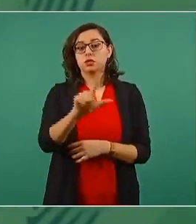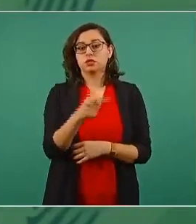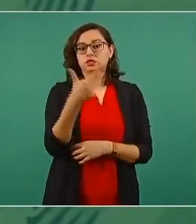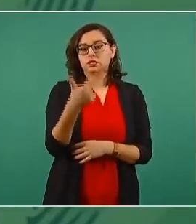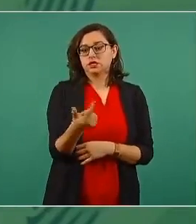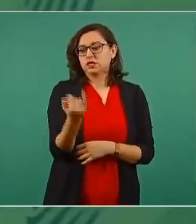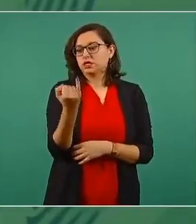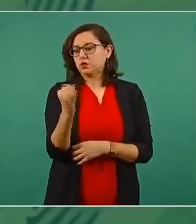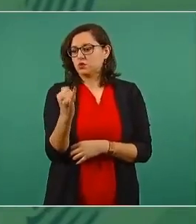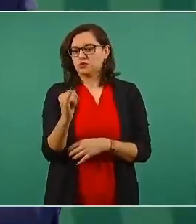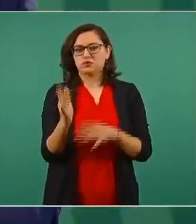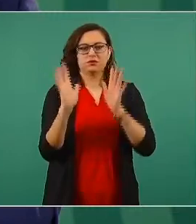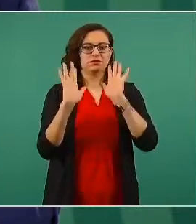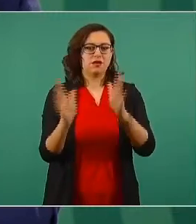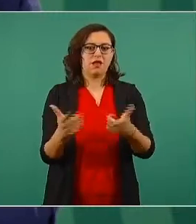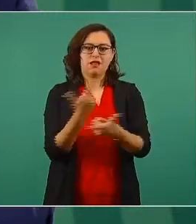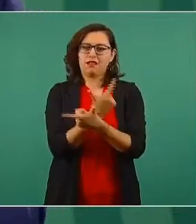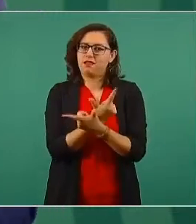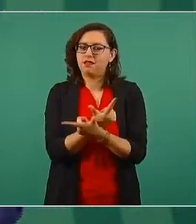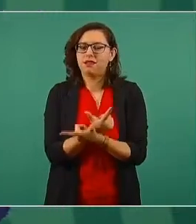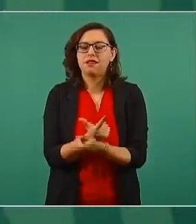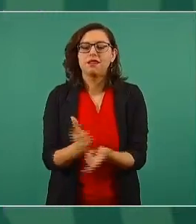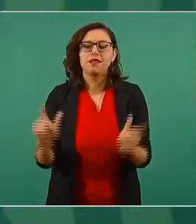es todo.